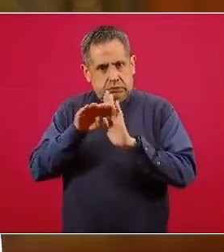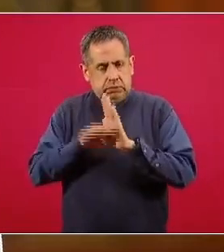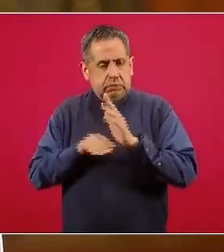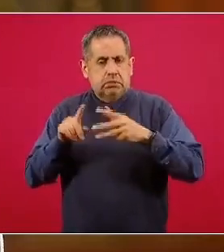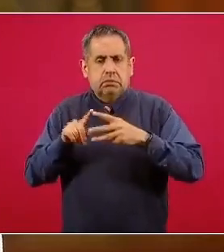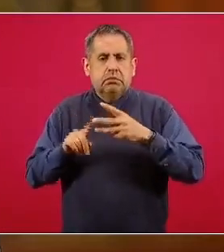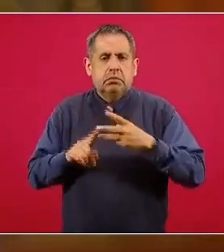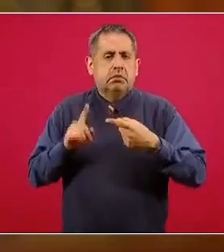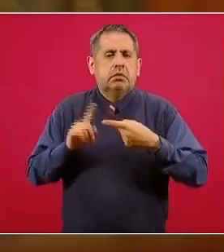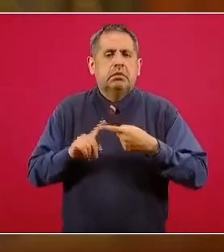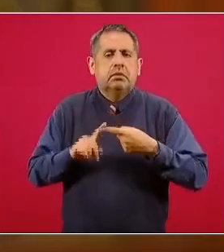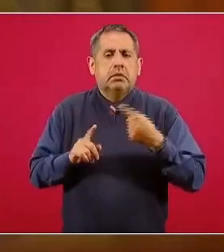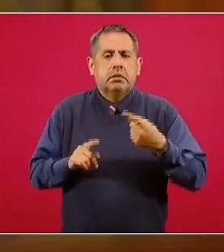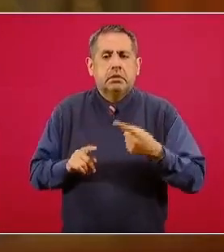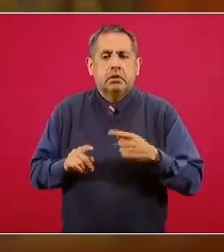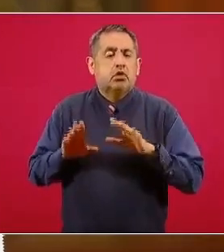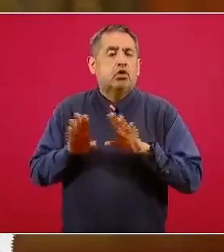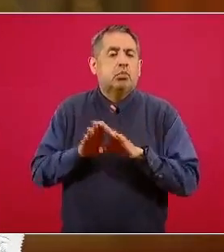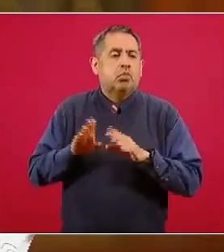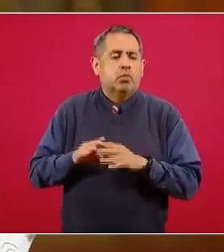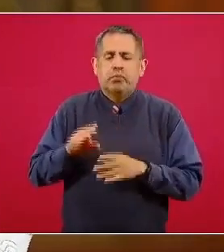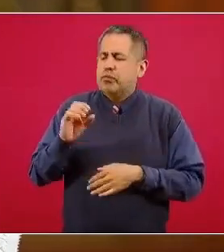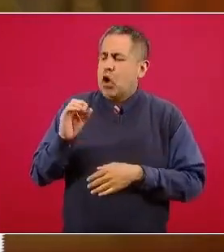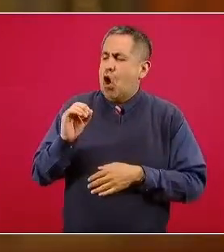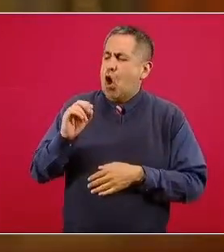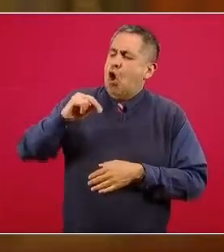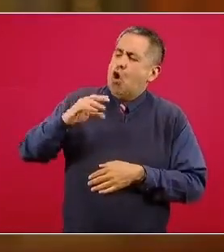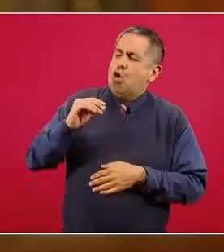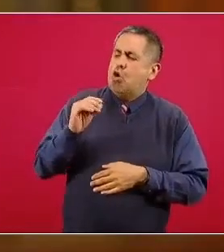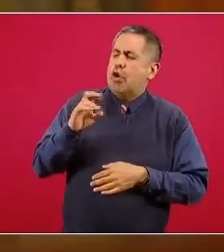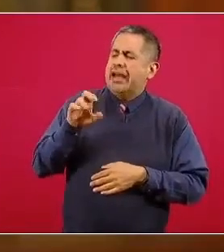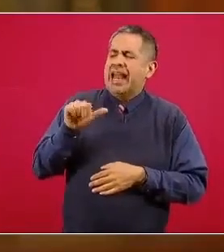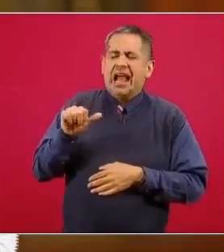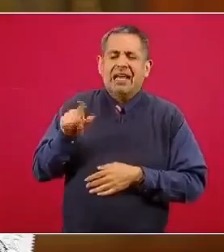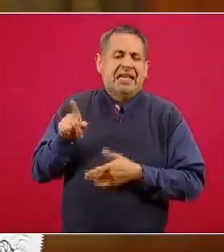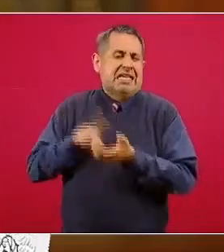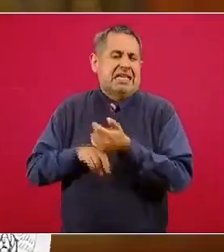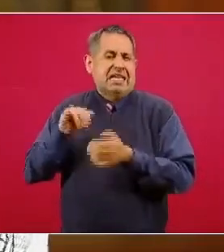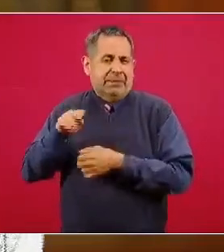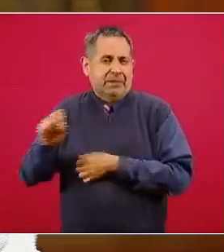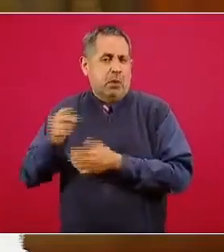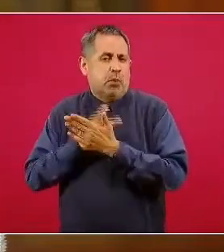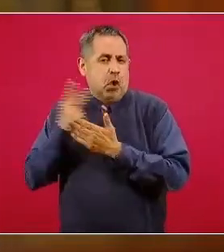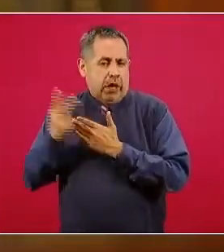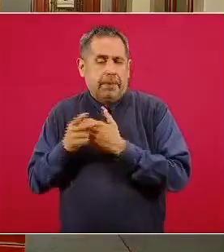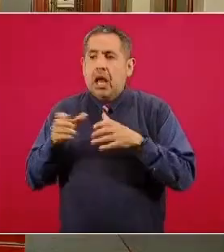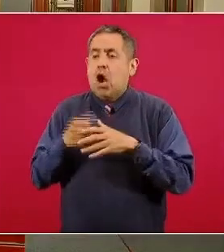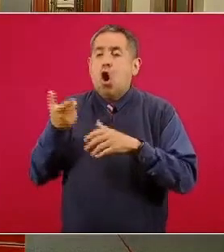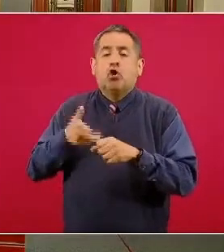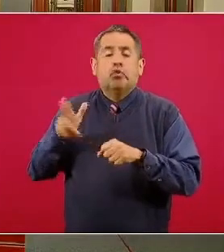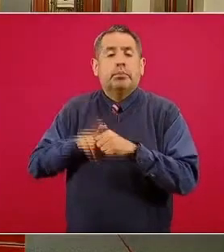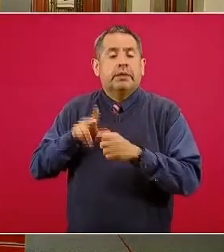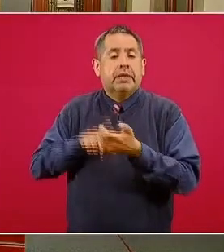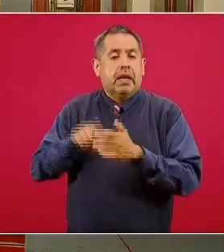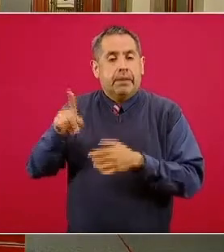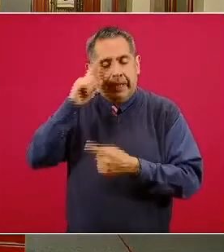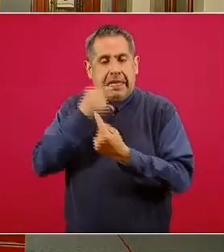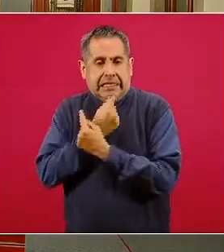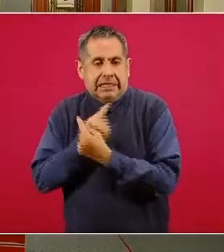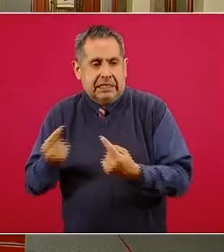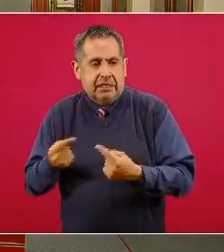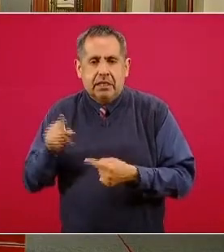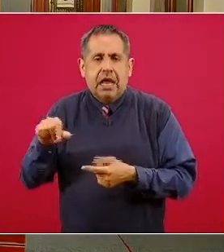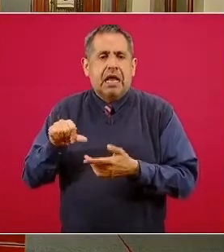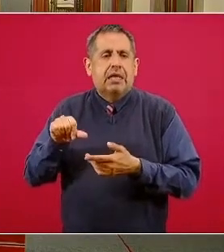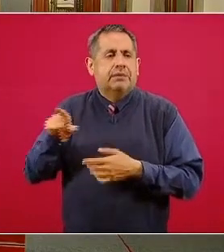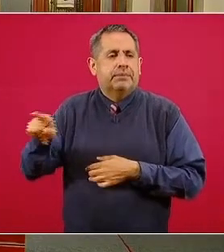fundamentales. Uno, el modelo de Oncocrean que tiene el Seguro Social, particularmente el Hospital de Pediatría de Centro